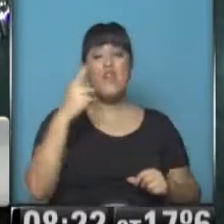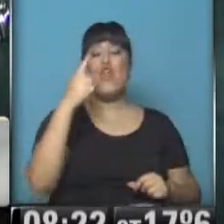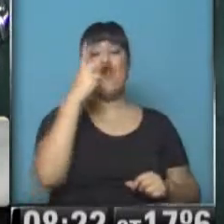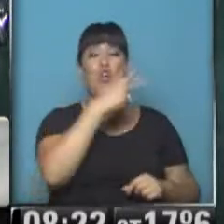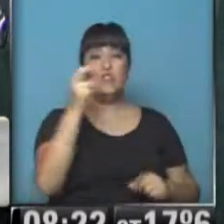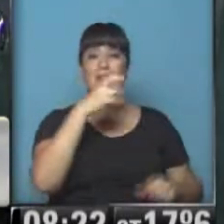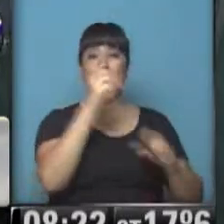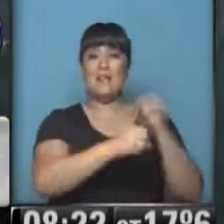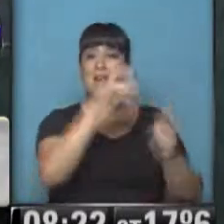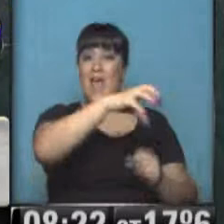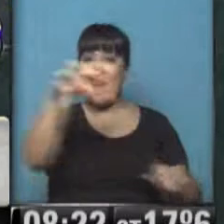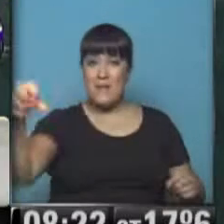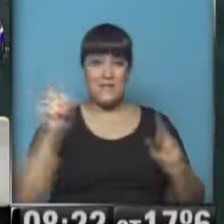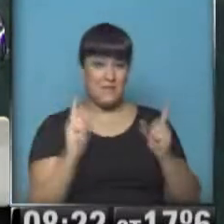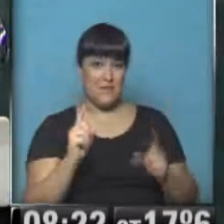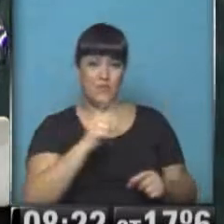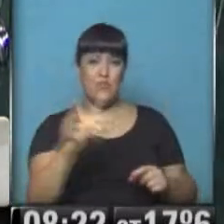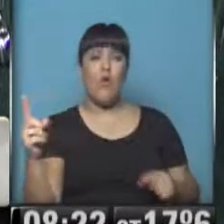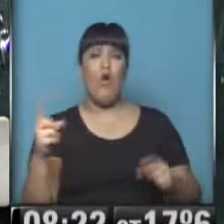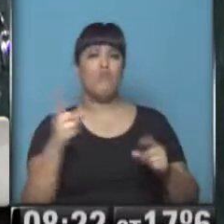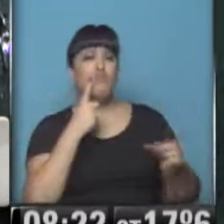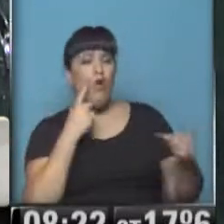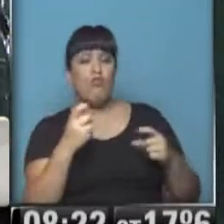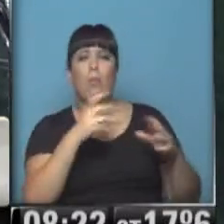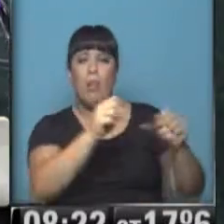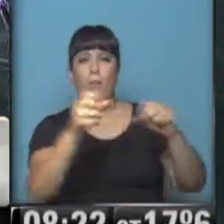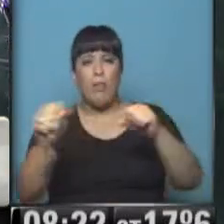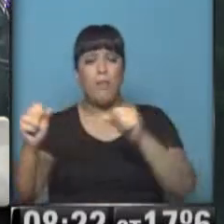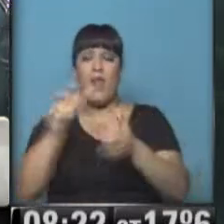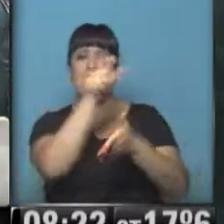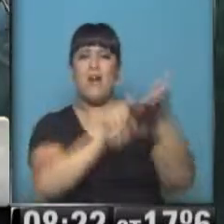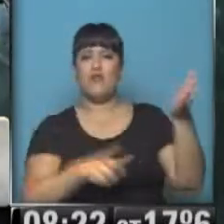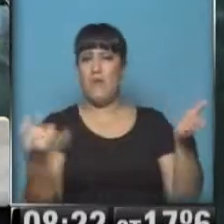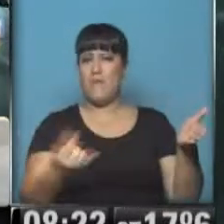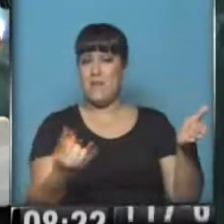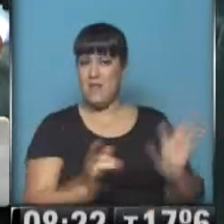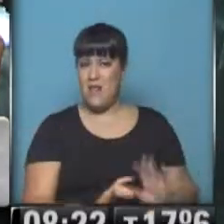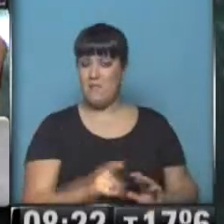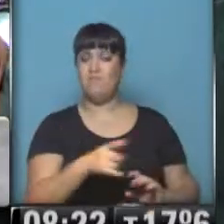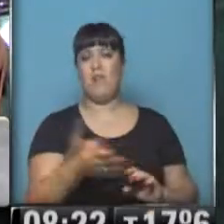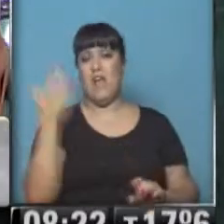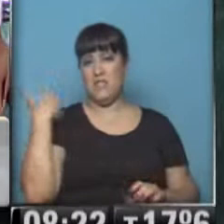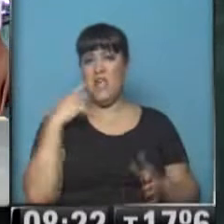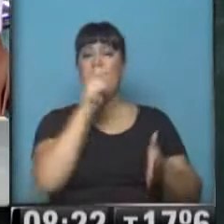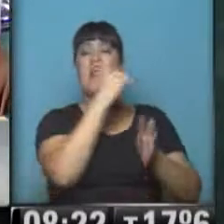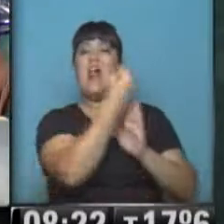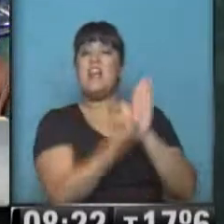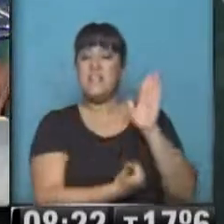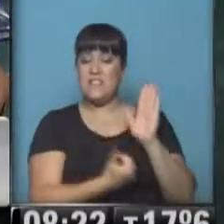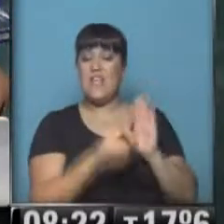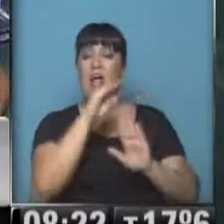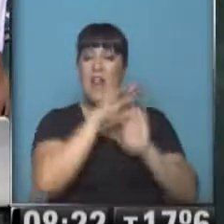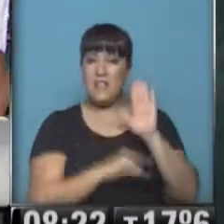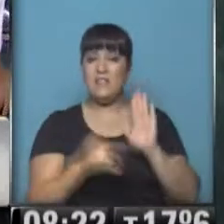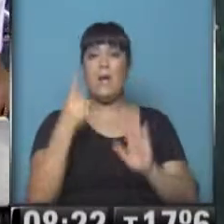habrían utilizado o que es eso que se verificó que utilizaron facturas apócrifas esta lista la publicó ayer la afp las